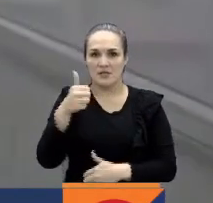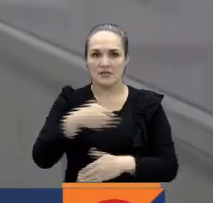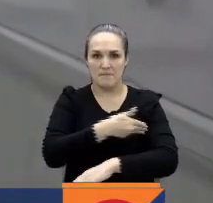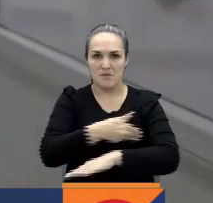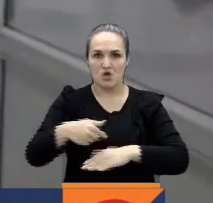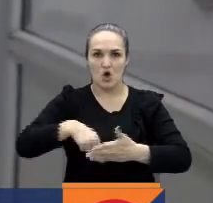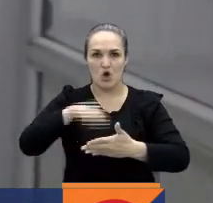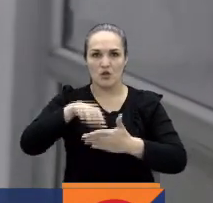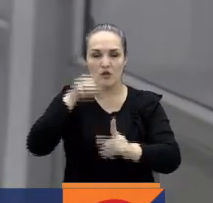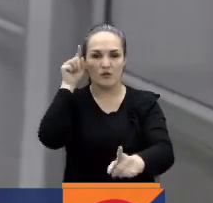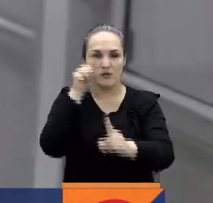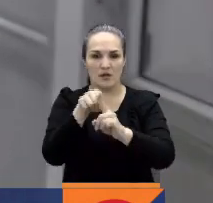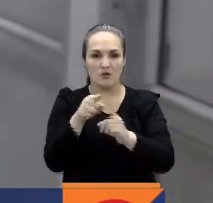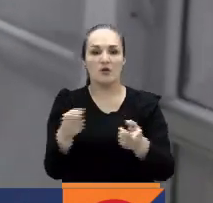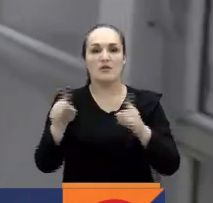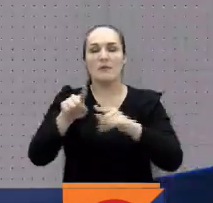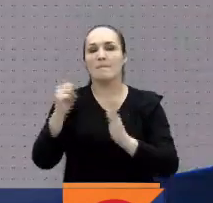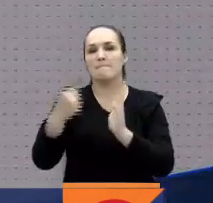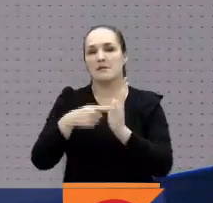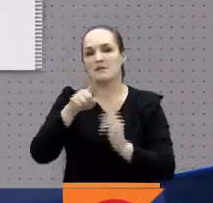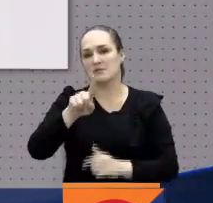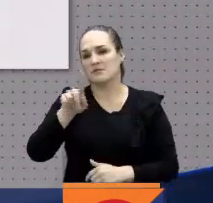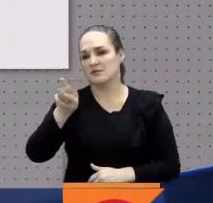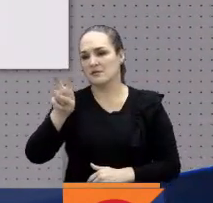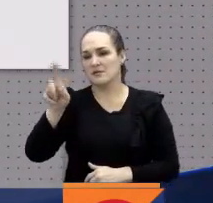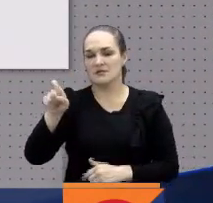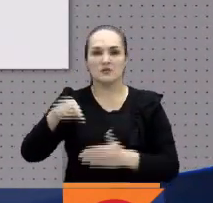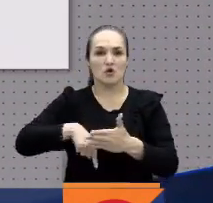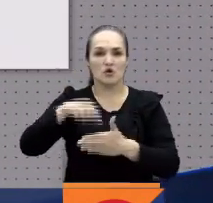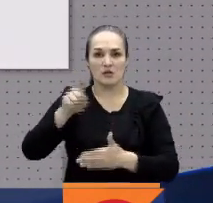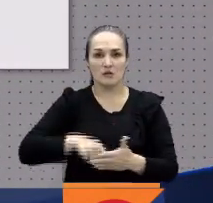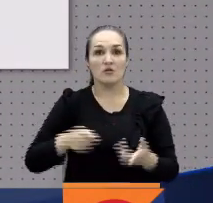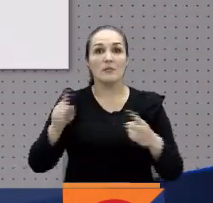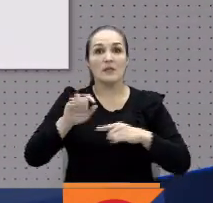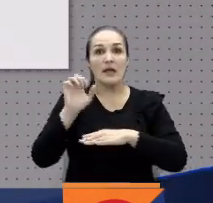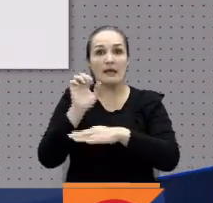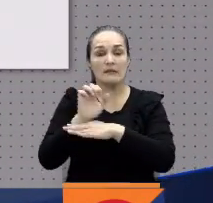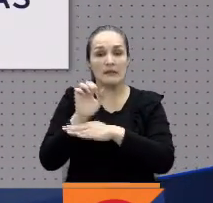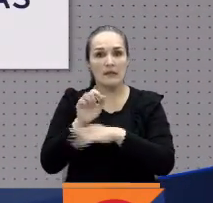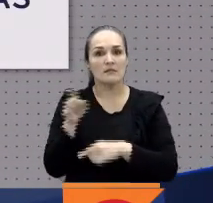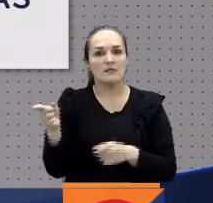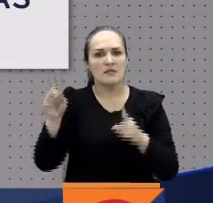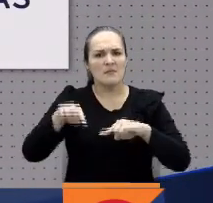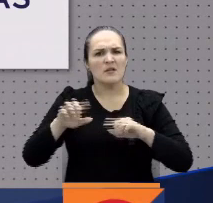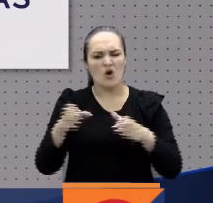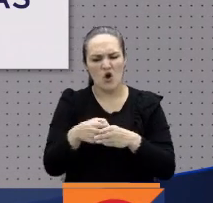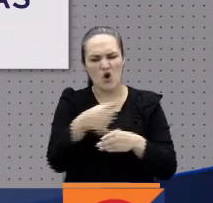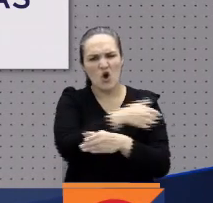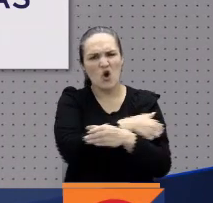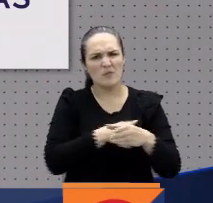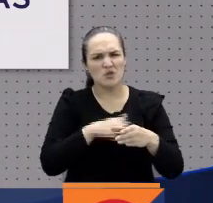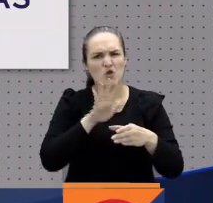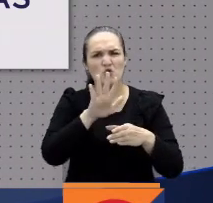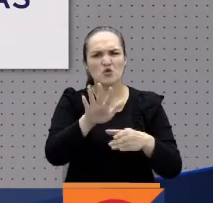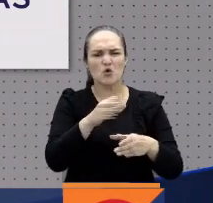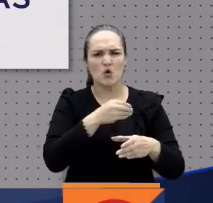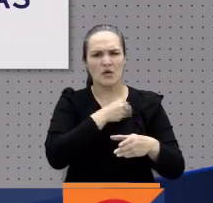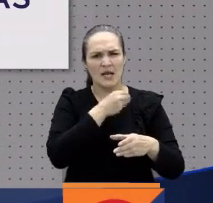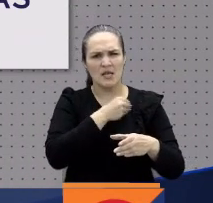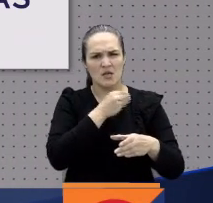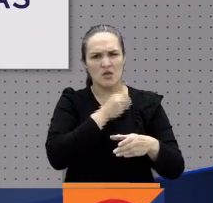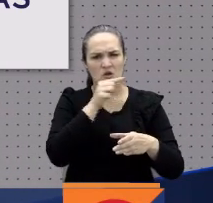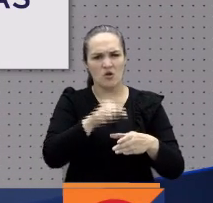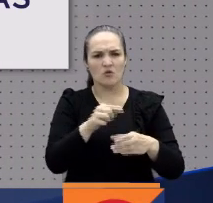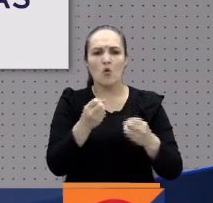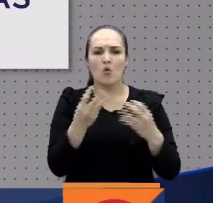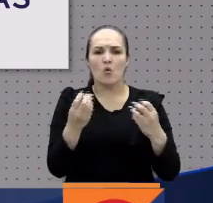y 1.176 contratos firmados. También llama la atención del ente de control la contratación de una comisión arquidiocesana con 98.891 millones